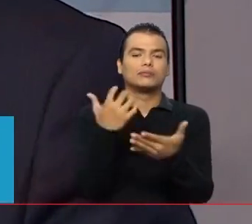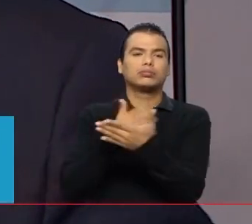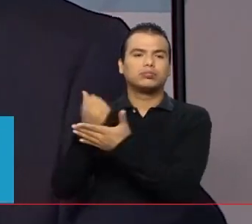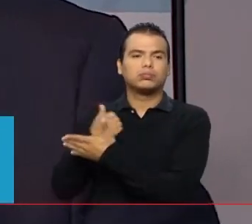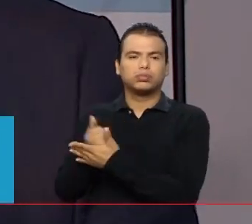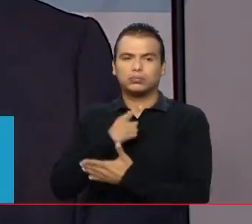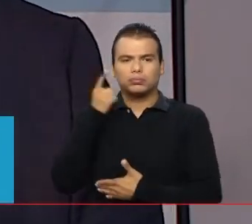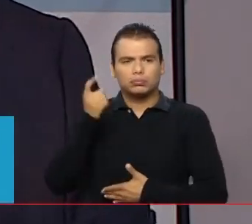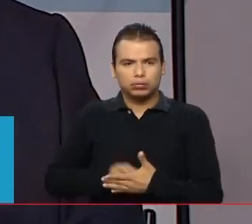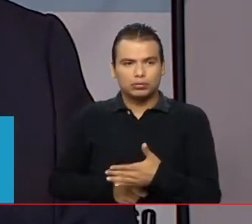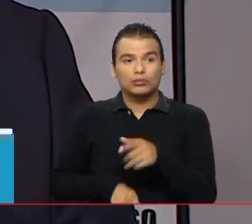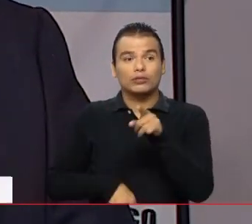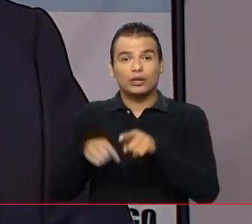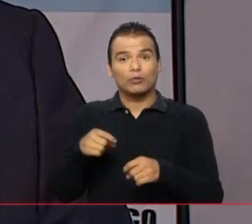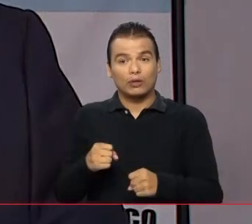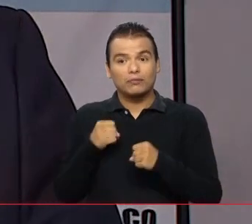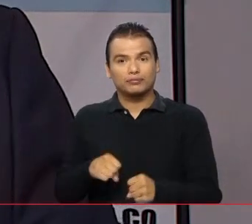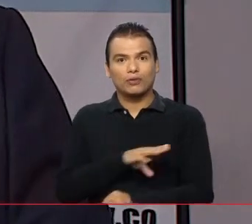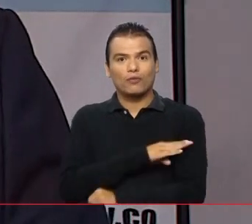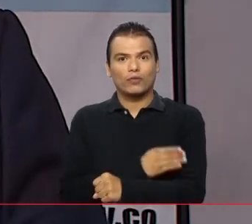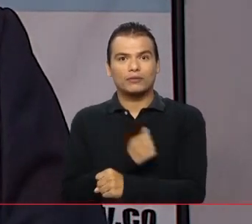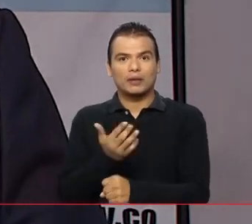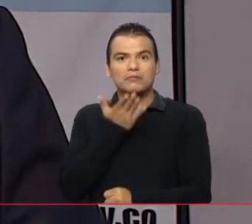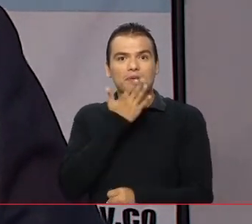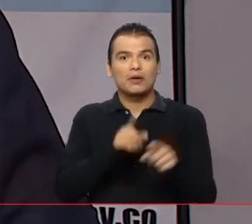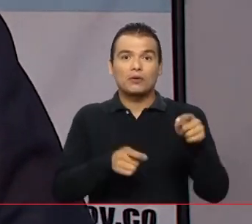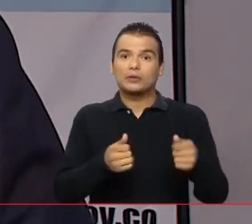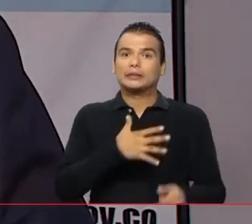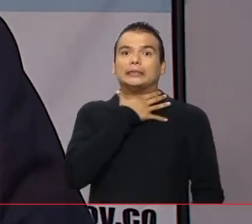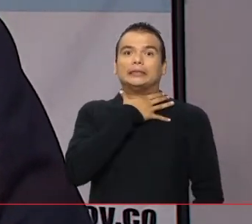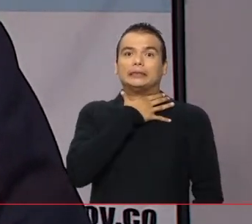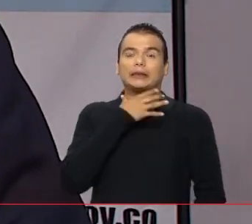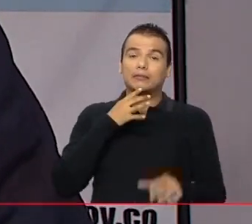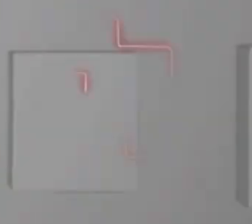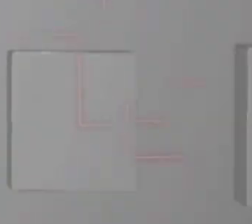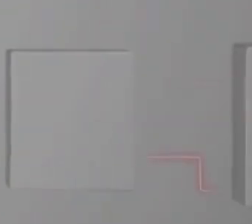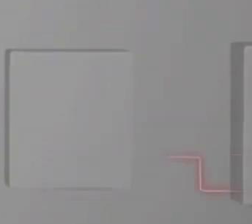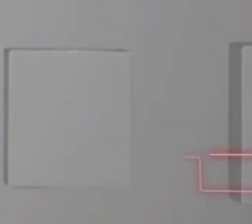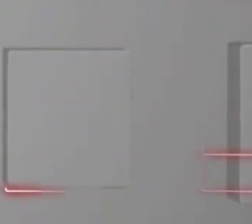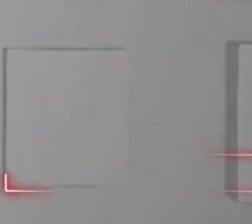fortalecidas como localidades que no van a tener los recursos suficientes para sacar adelante.